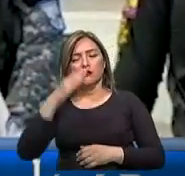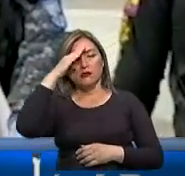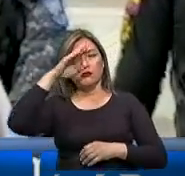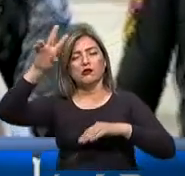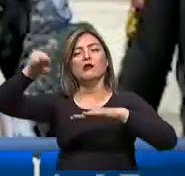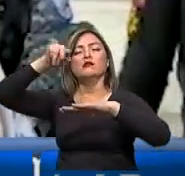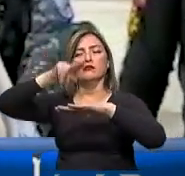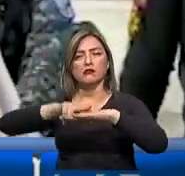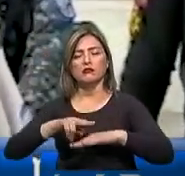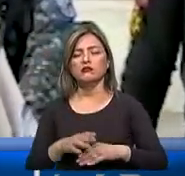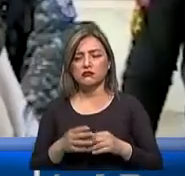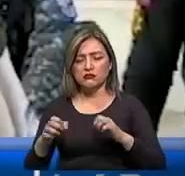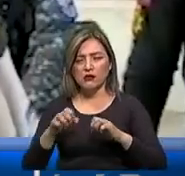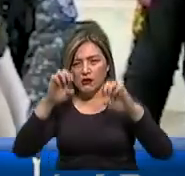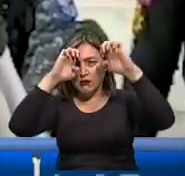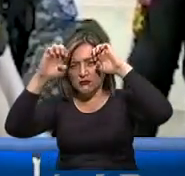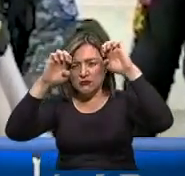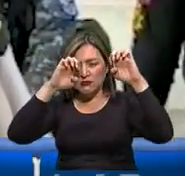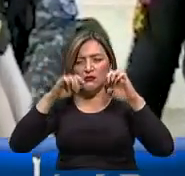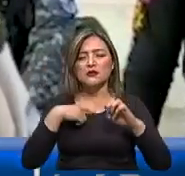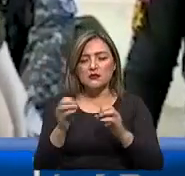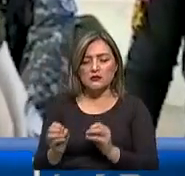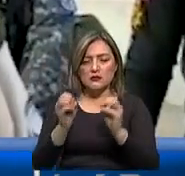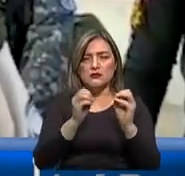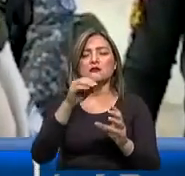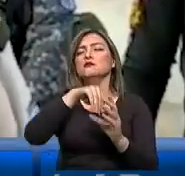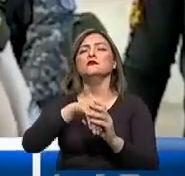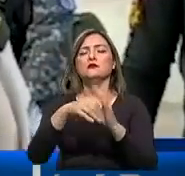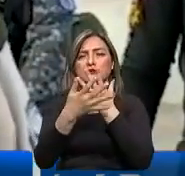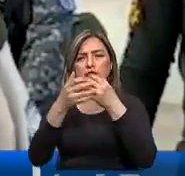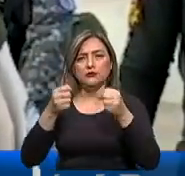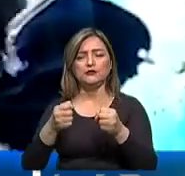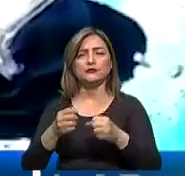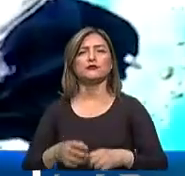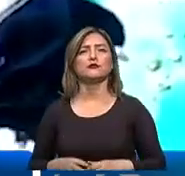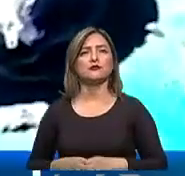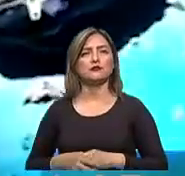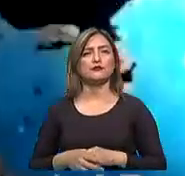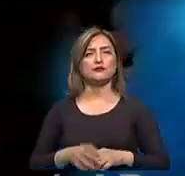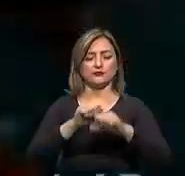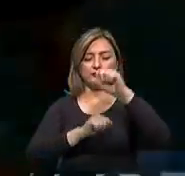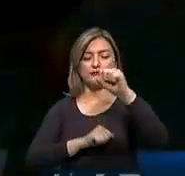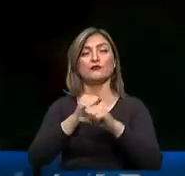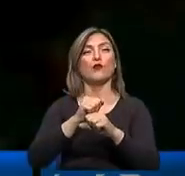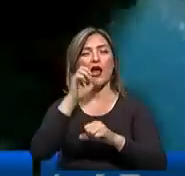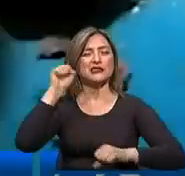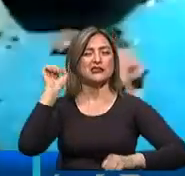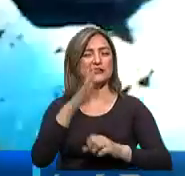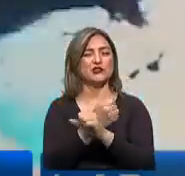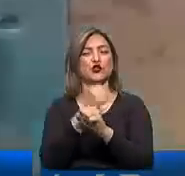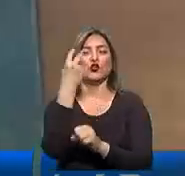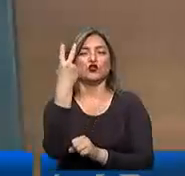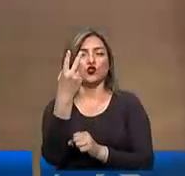Policía Nacional para mantener el orden y la tranquilidad al interior de este centro penitenciario. Se decomisó un artefacto explosivo,